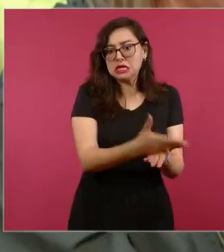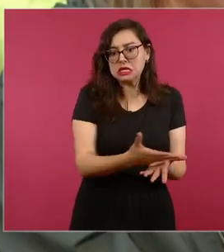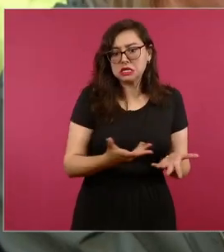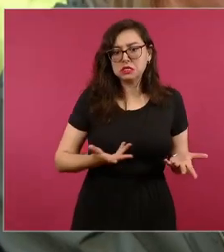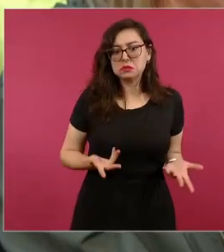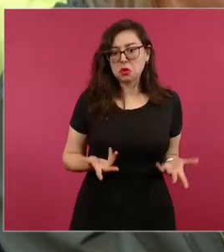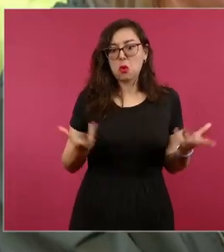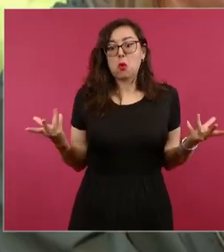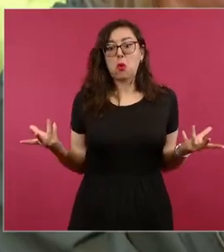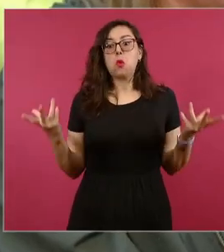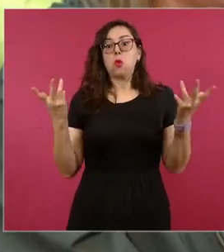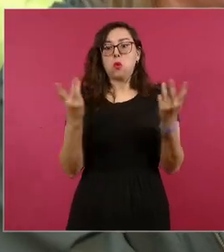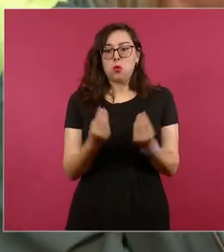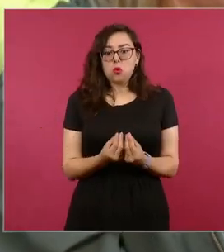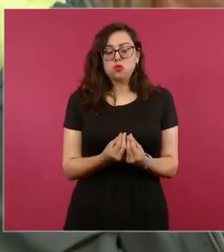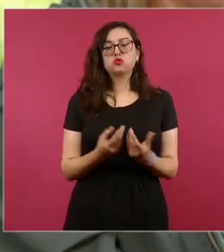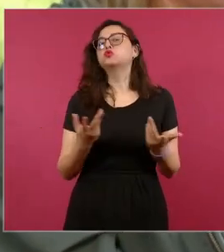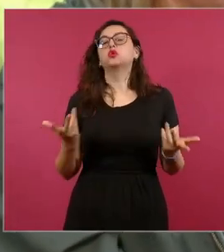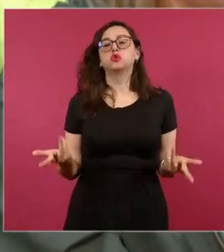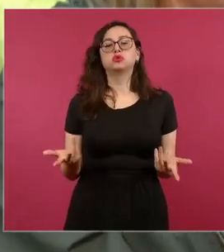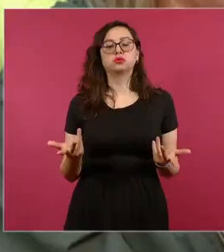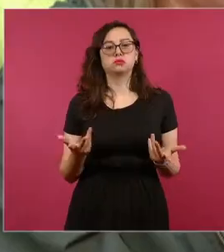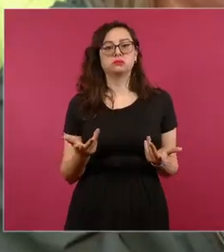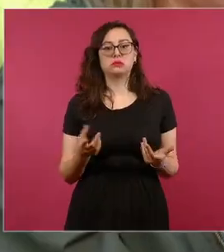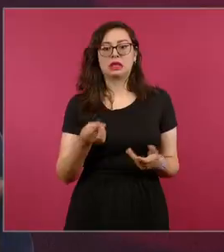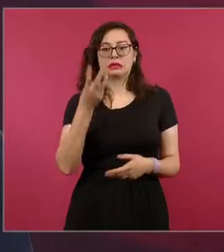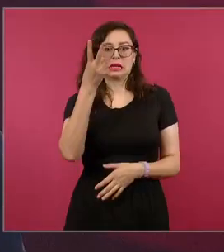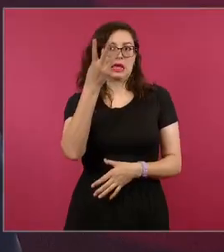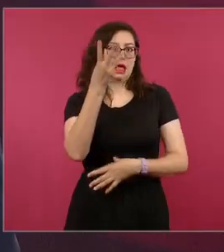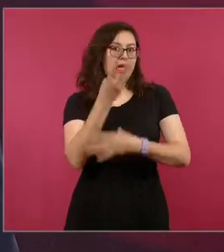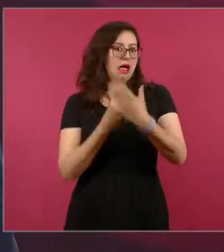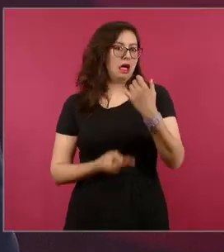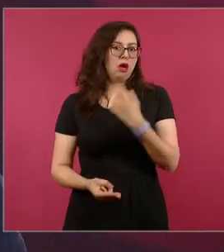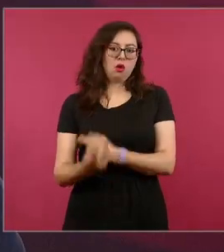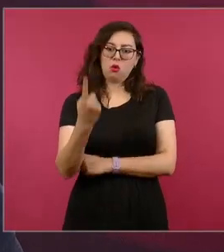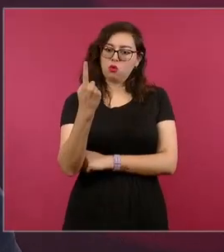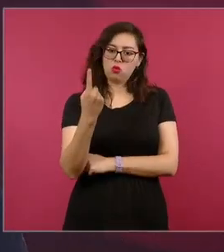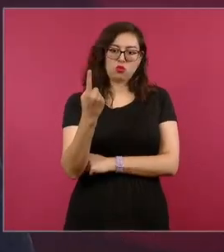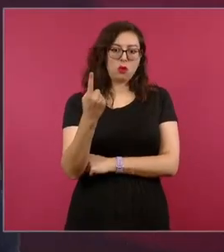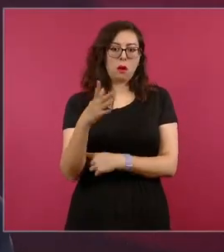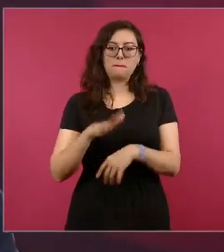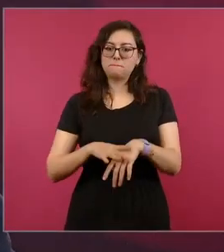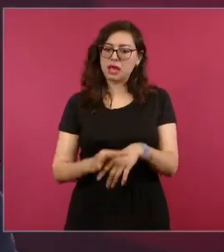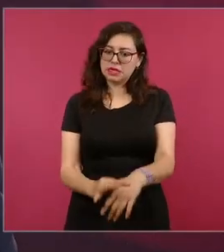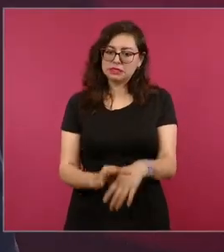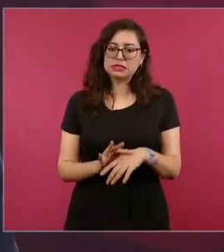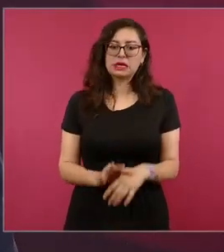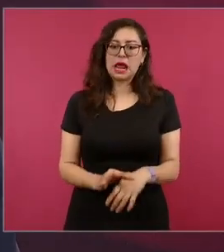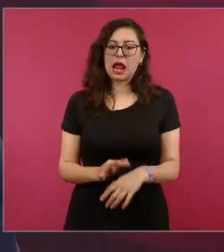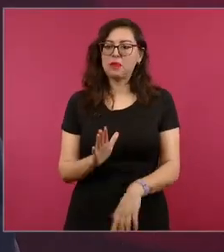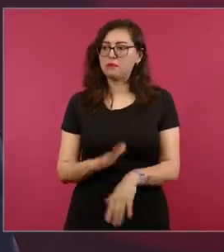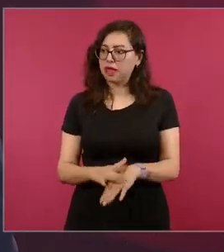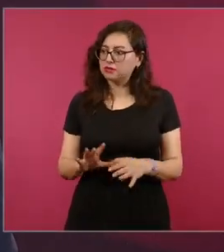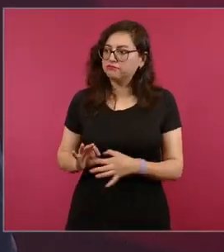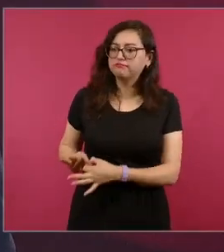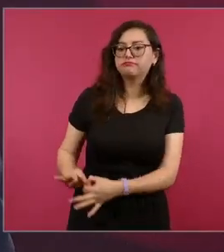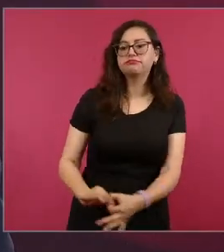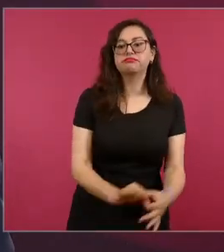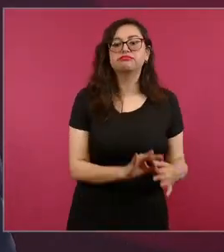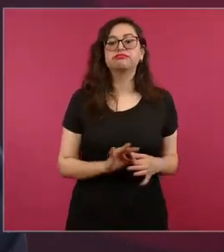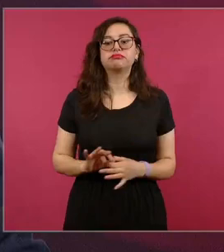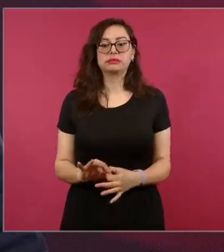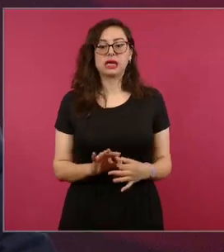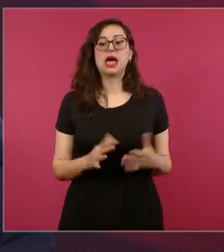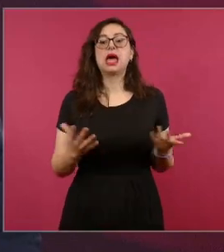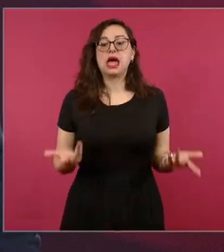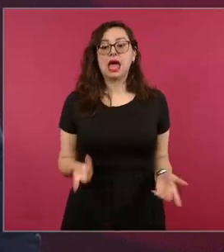servicios, como ha ocurrido siempre, pero de una manera mucho más real, mucho más integrada, ¿no? La